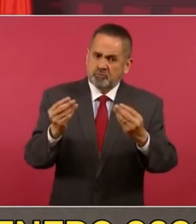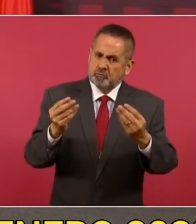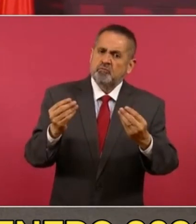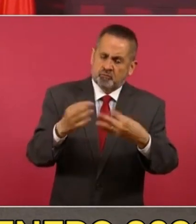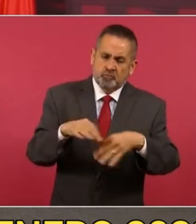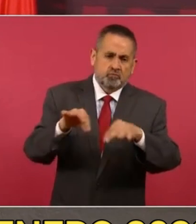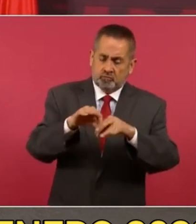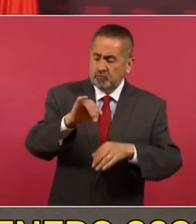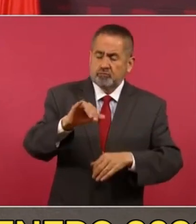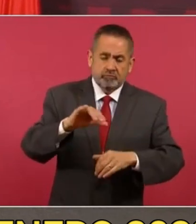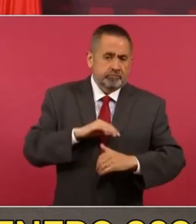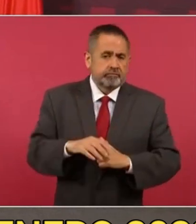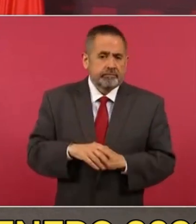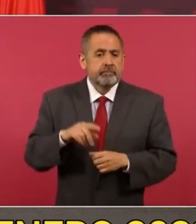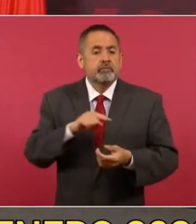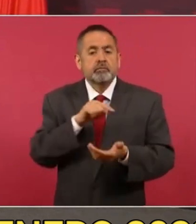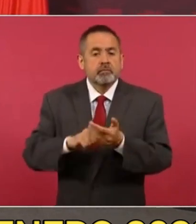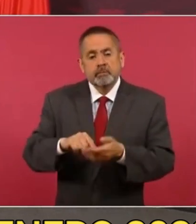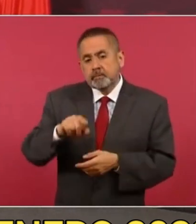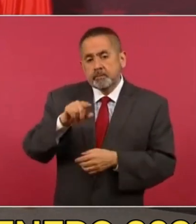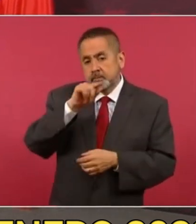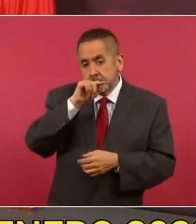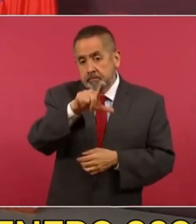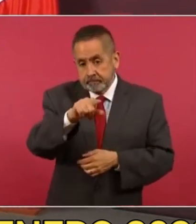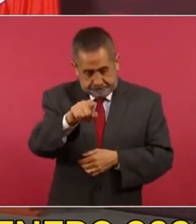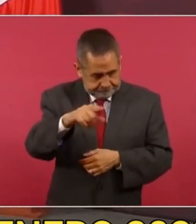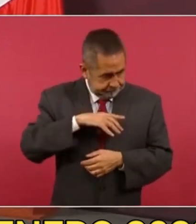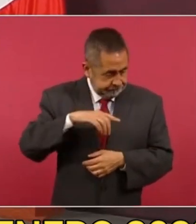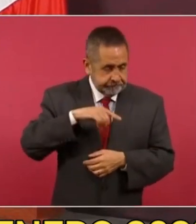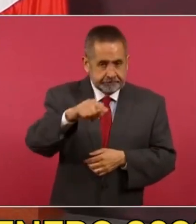importante en Jalisco, precisamente,